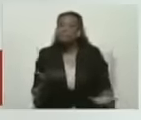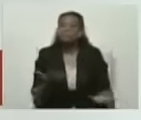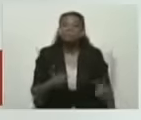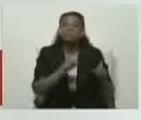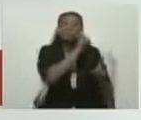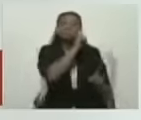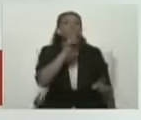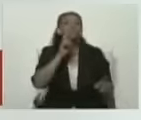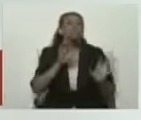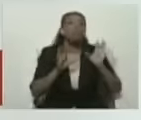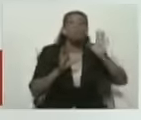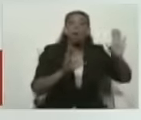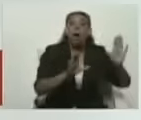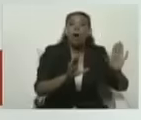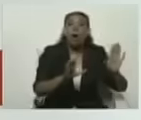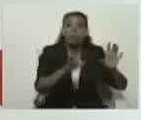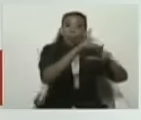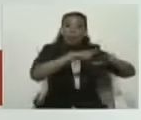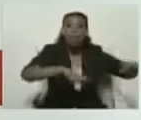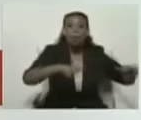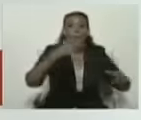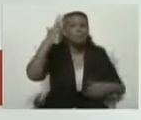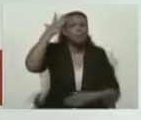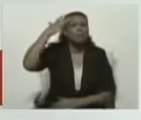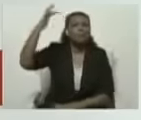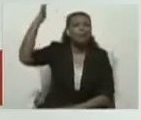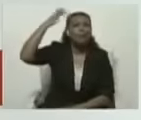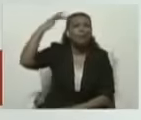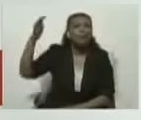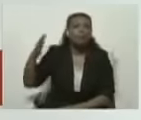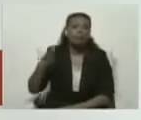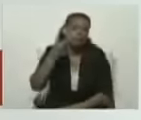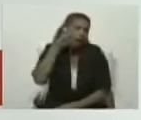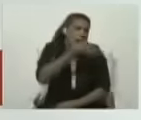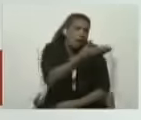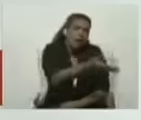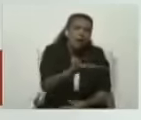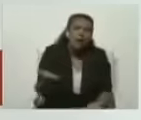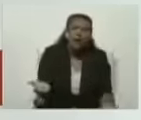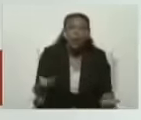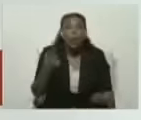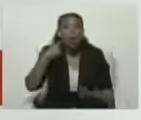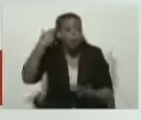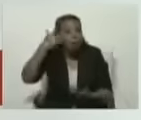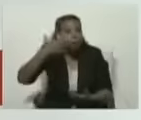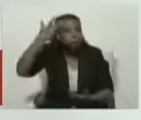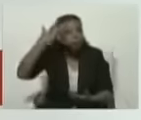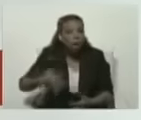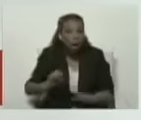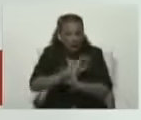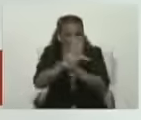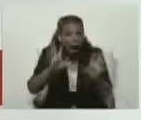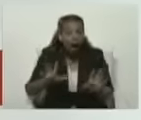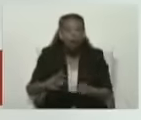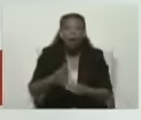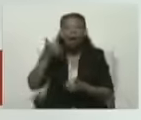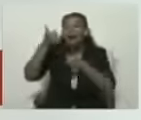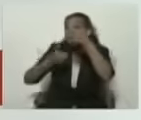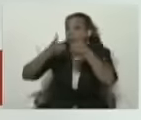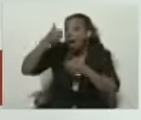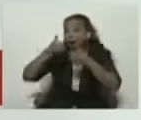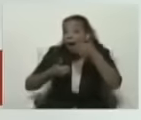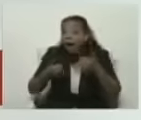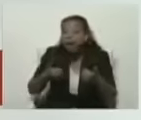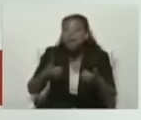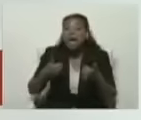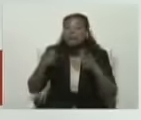nombrados desde el mundo de la fantasía que en el mundo de la realidad. Porque lo lógico hubiera sido ir a una campaña electoral,